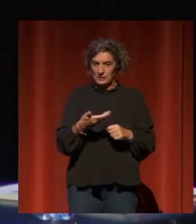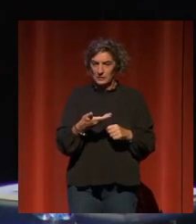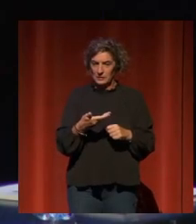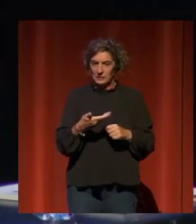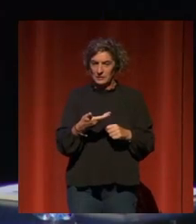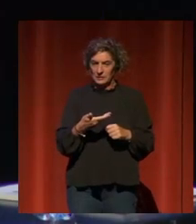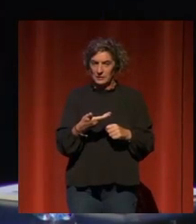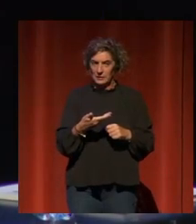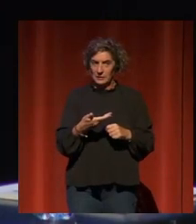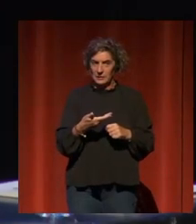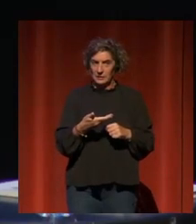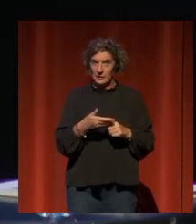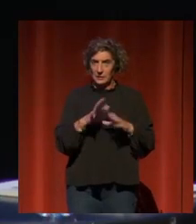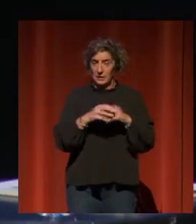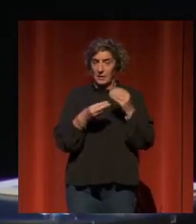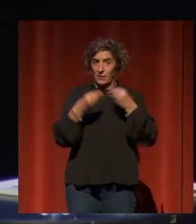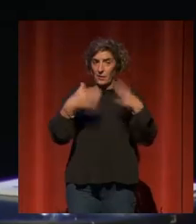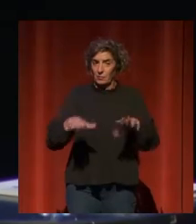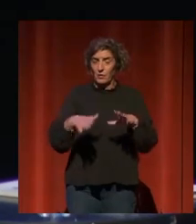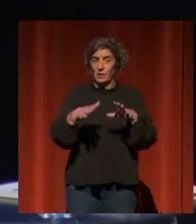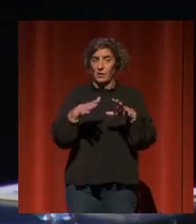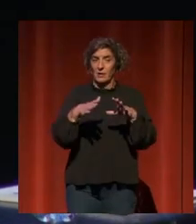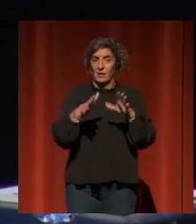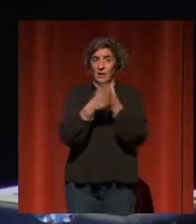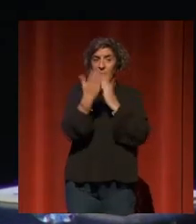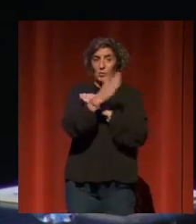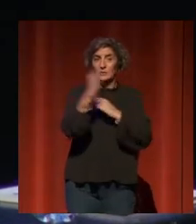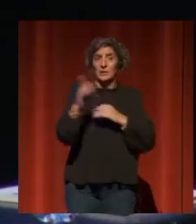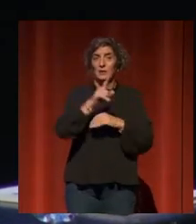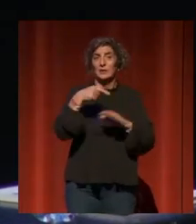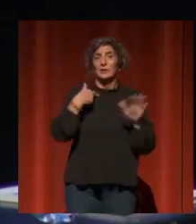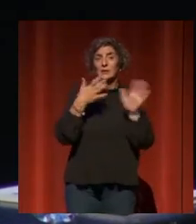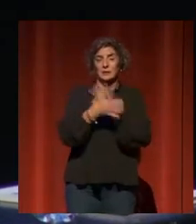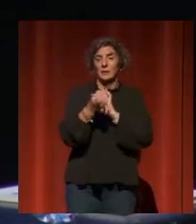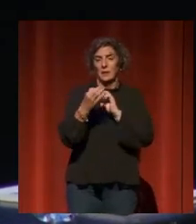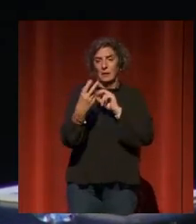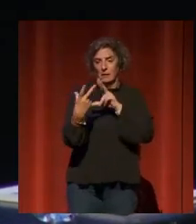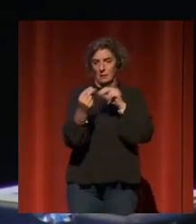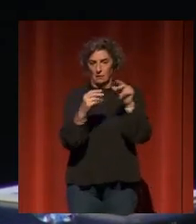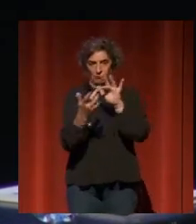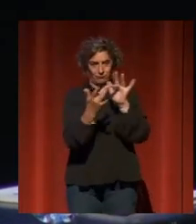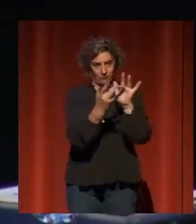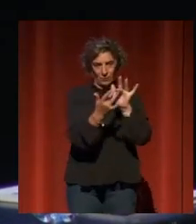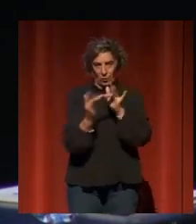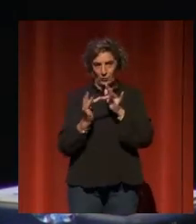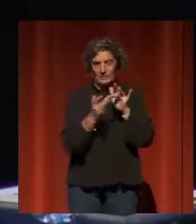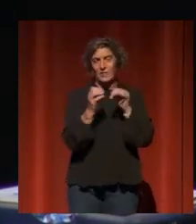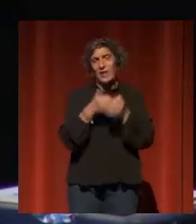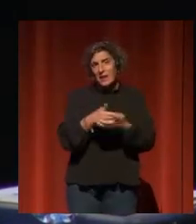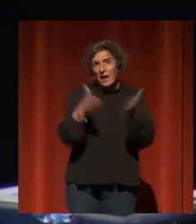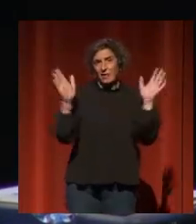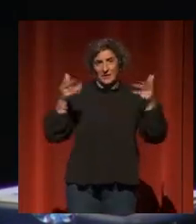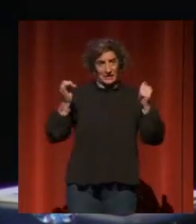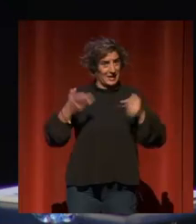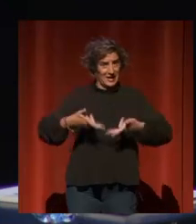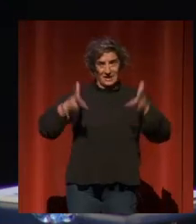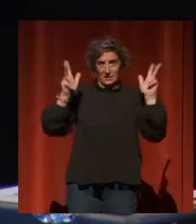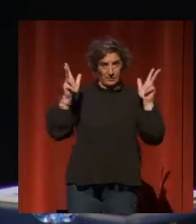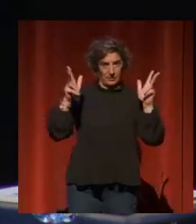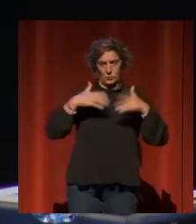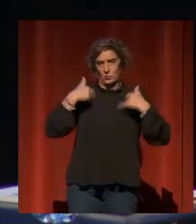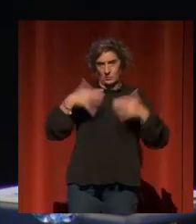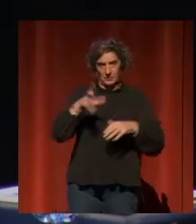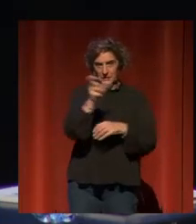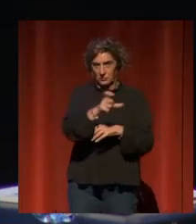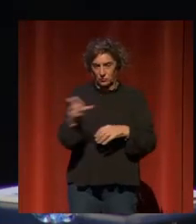de democracia en las bibliotecas estamos hablando de conversaciones que son abiertas y libres a las personas